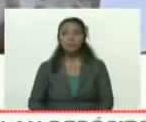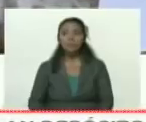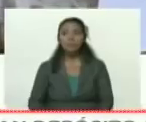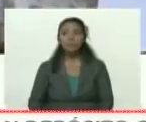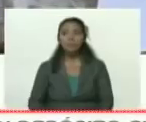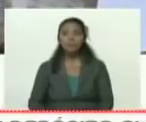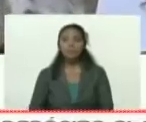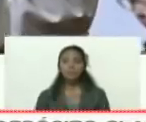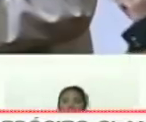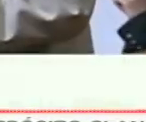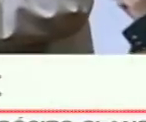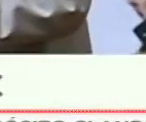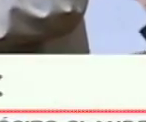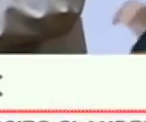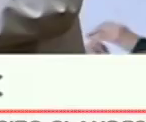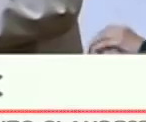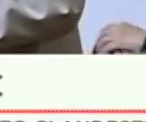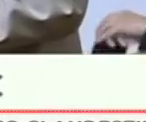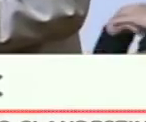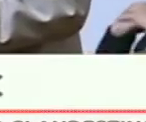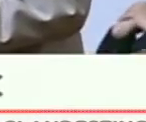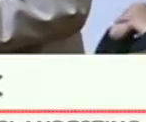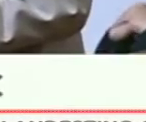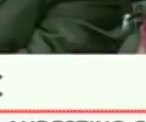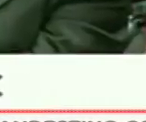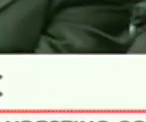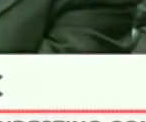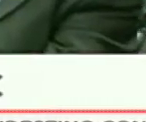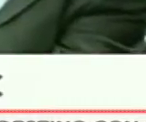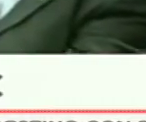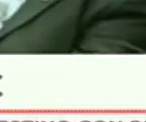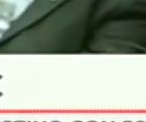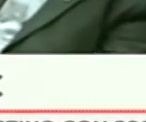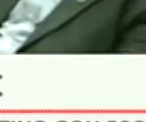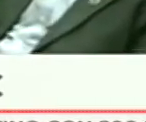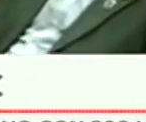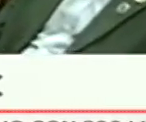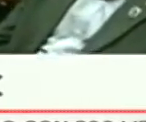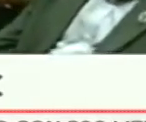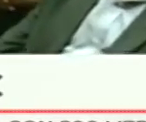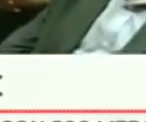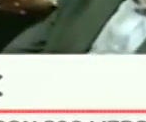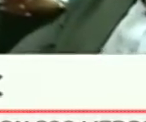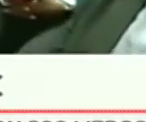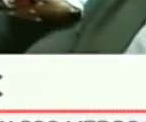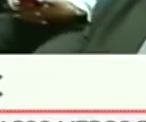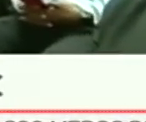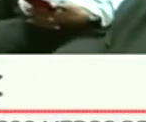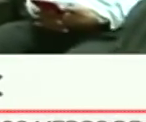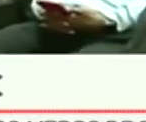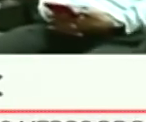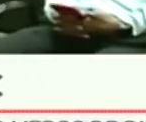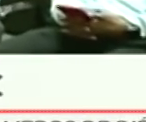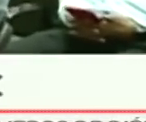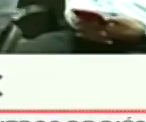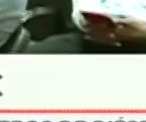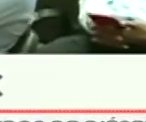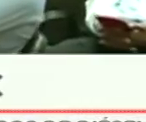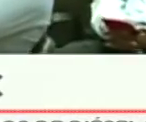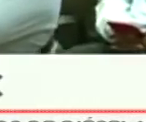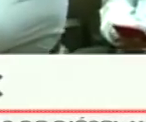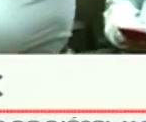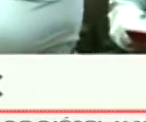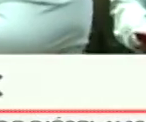El canto del poeta tejido con tus sueños, tejido con recuerdos de tus noches y noches,